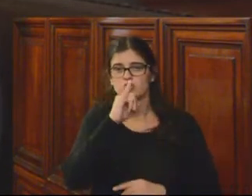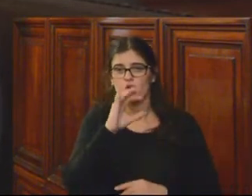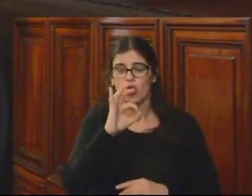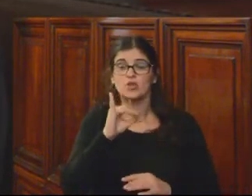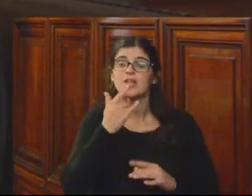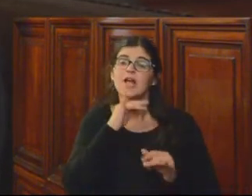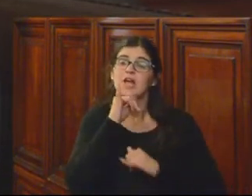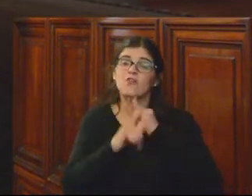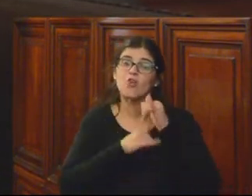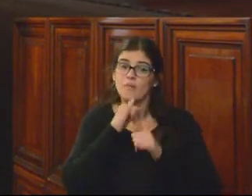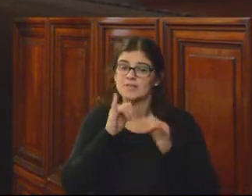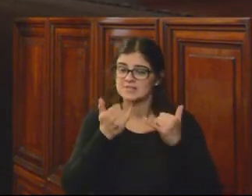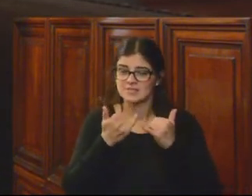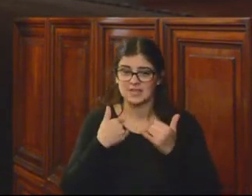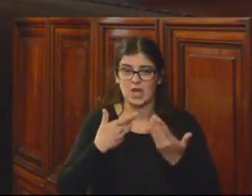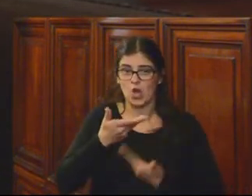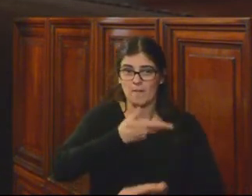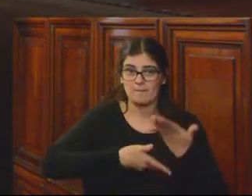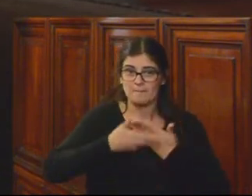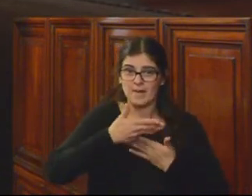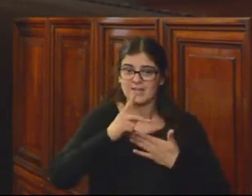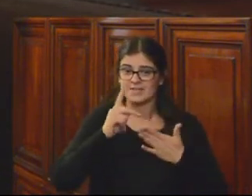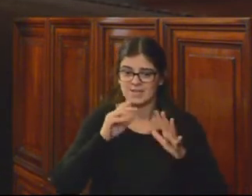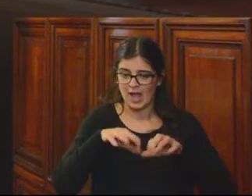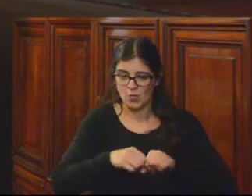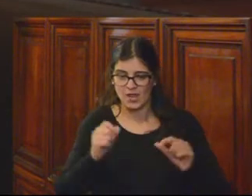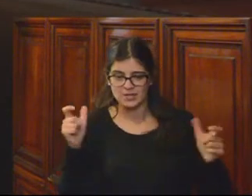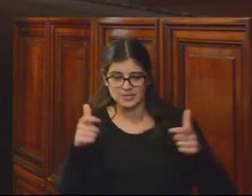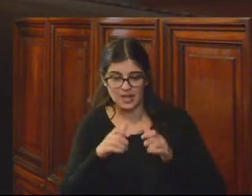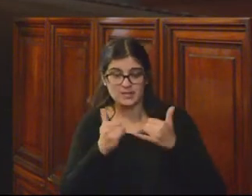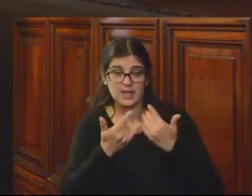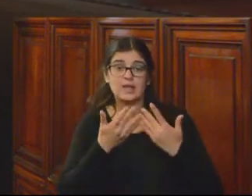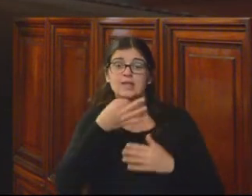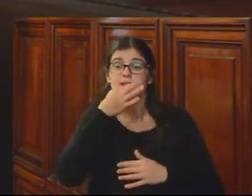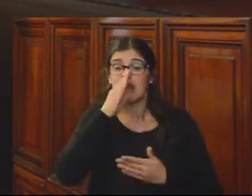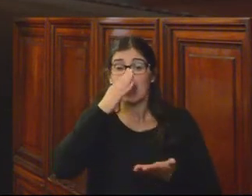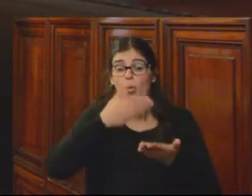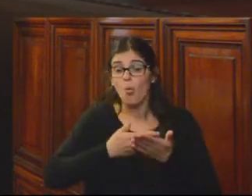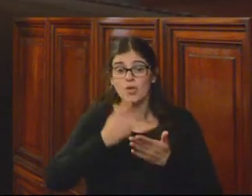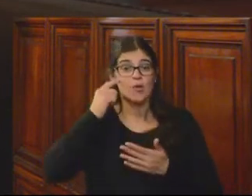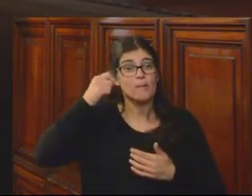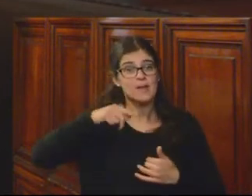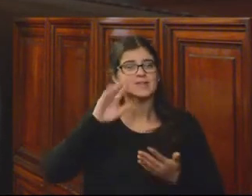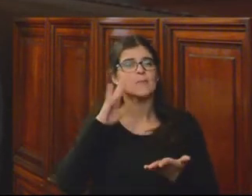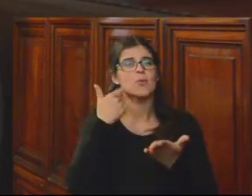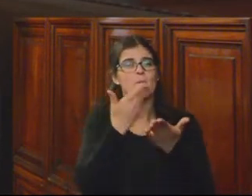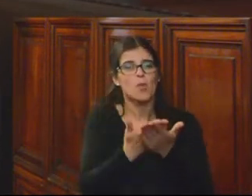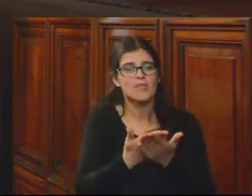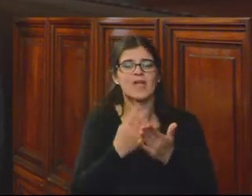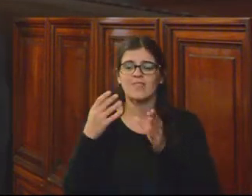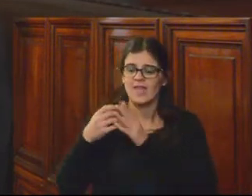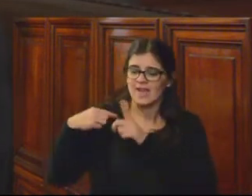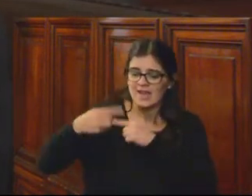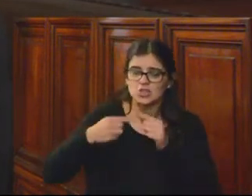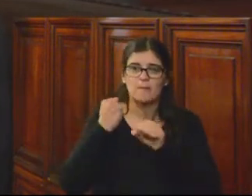la información que nos acaban de compartir en esta audiencia y rescatar de la última intervención esa propuesta de generación de mesas